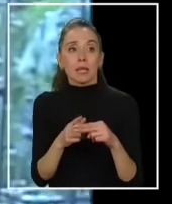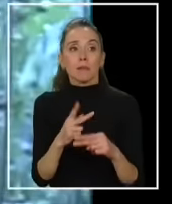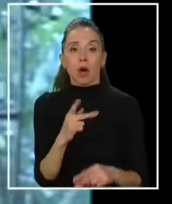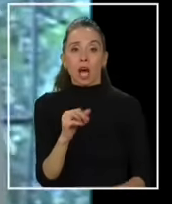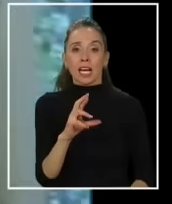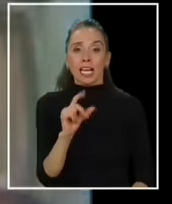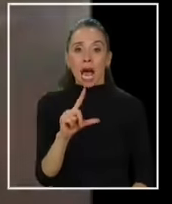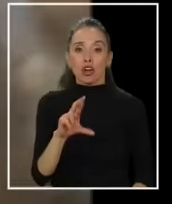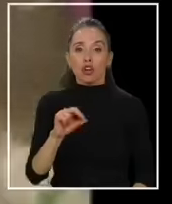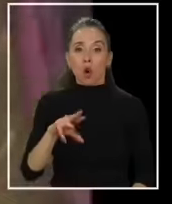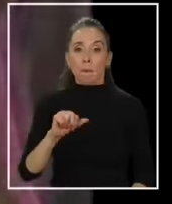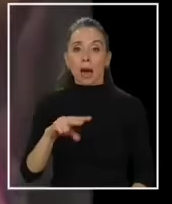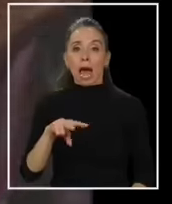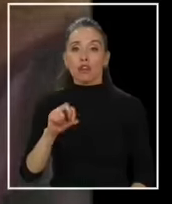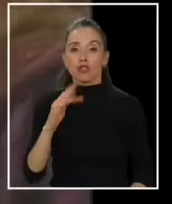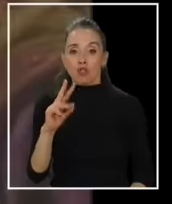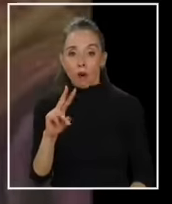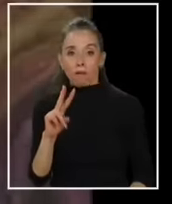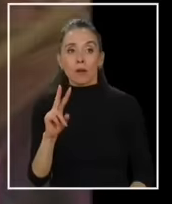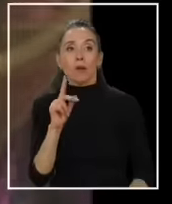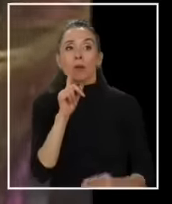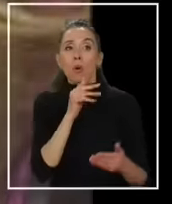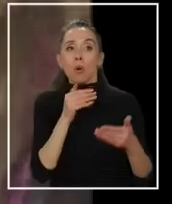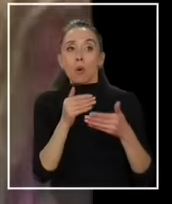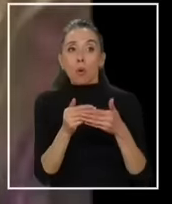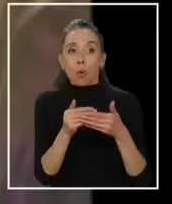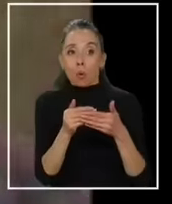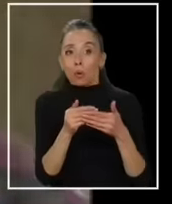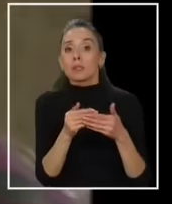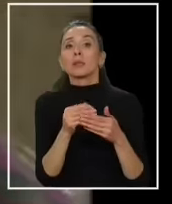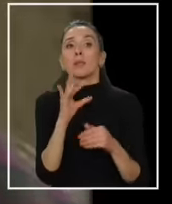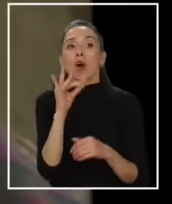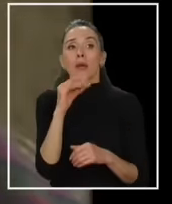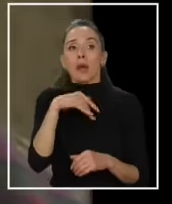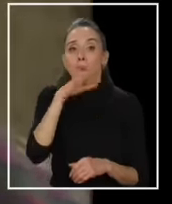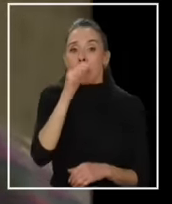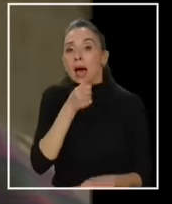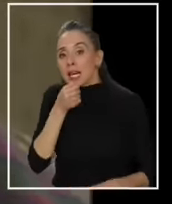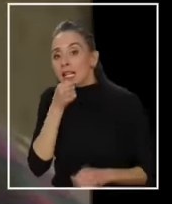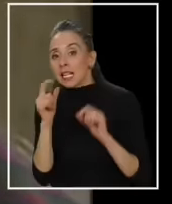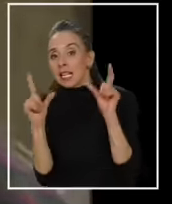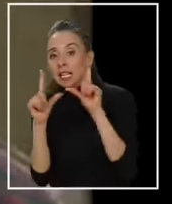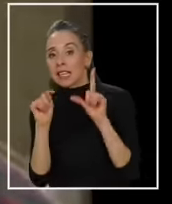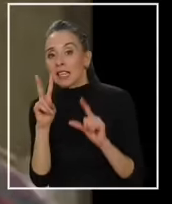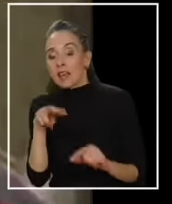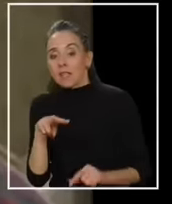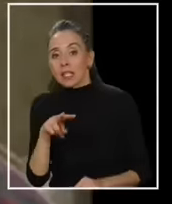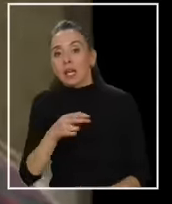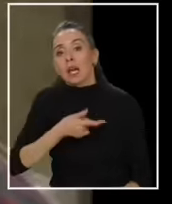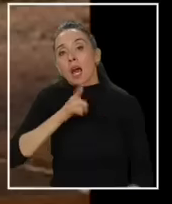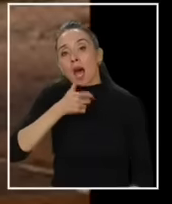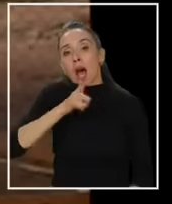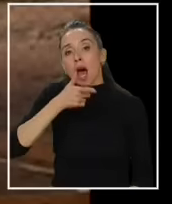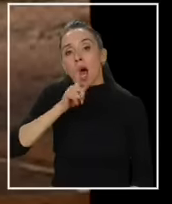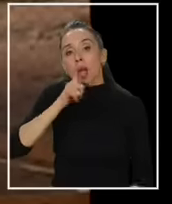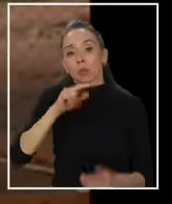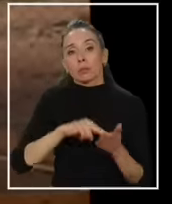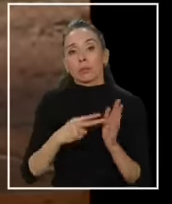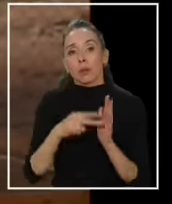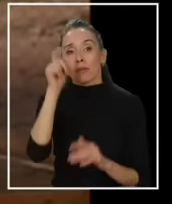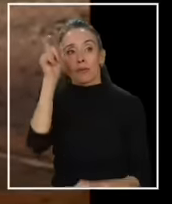Carol Romanoff y en el atardecer de su vida le dio una entrevista a TVN cuando el alcoholismo era su